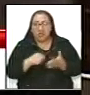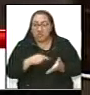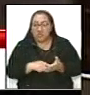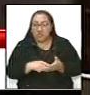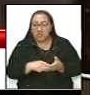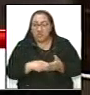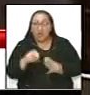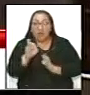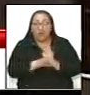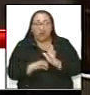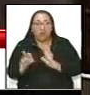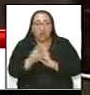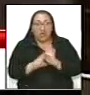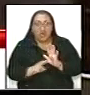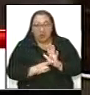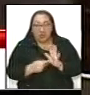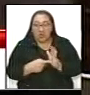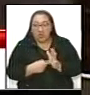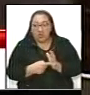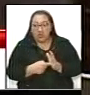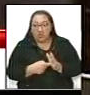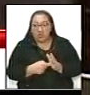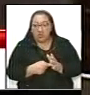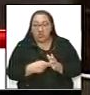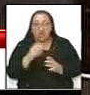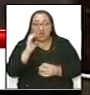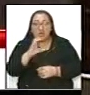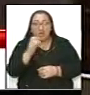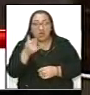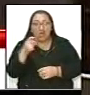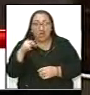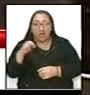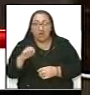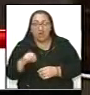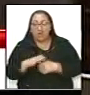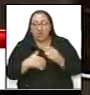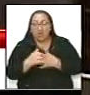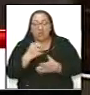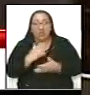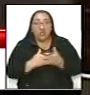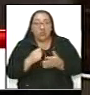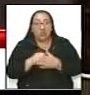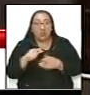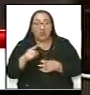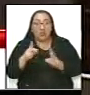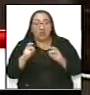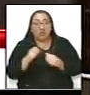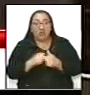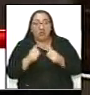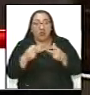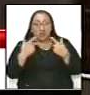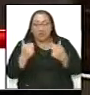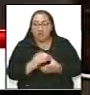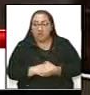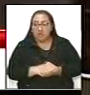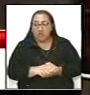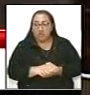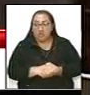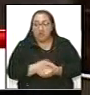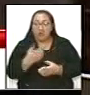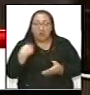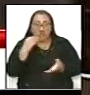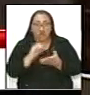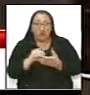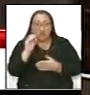los fondos regionales de los canos o de las exoneraciones en el caso de la Amazonía para colocar